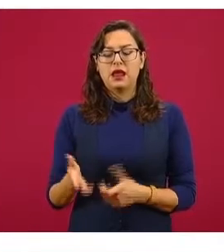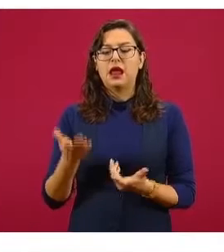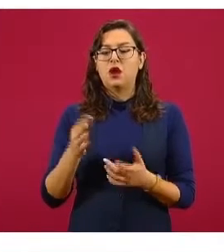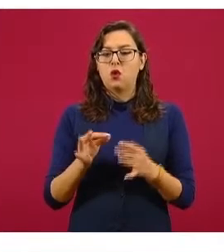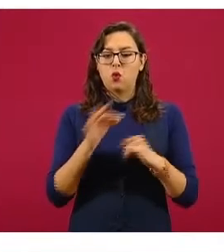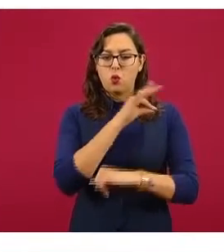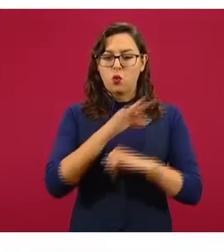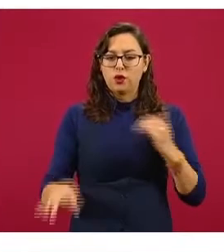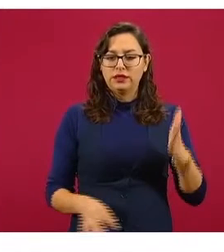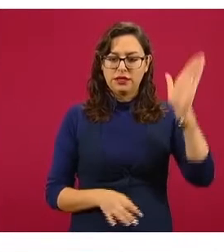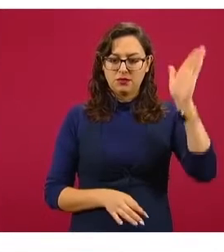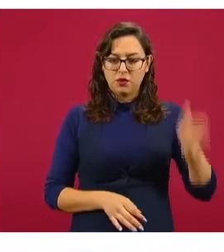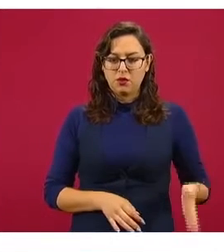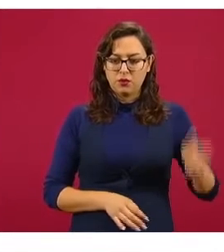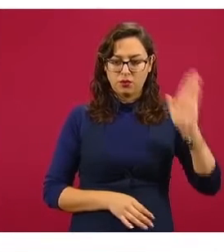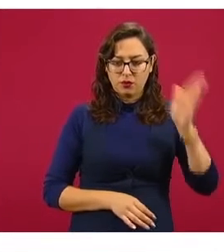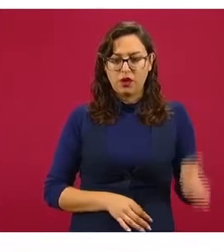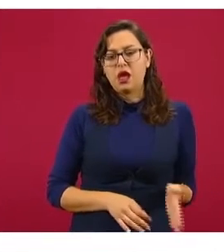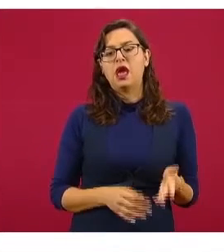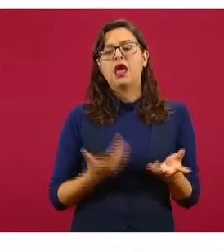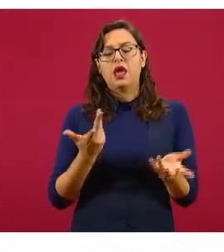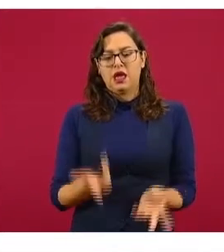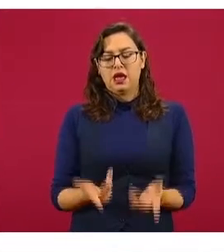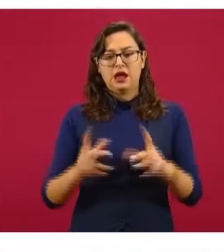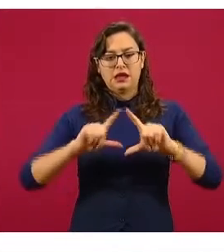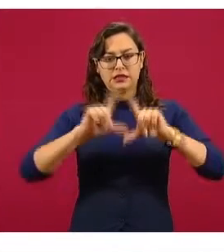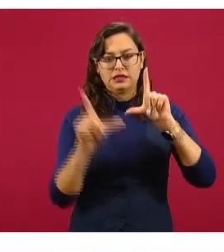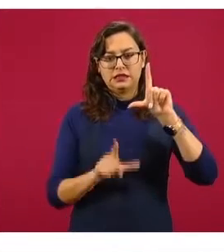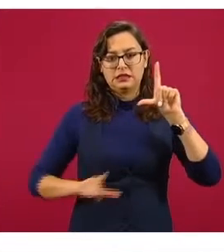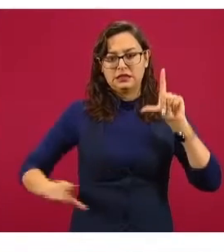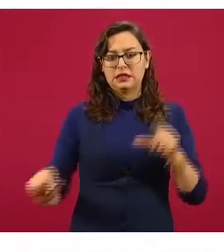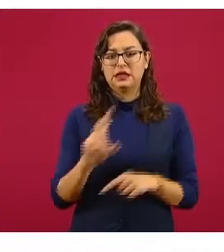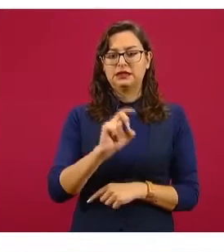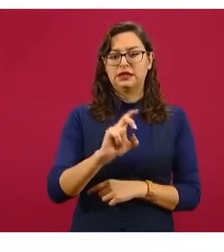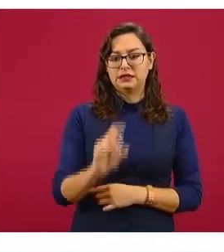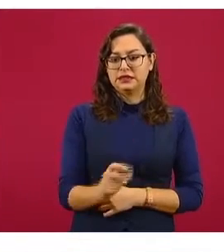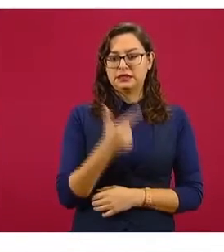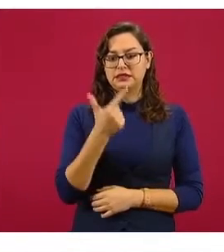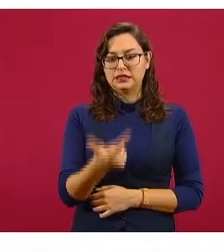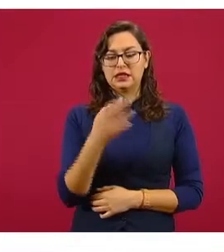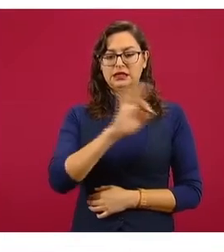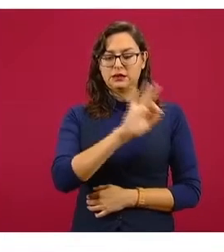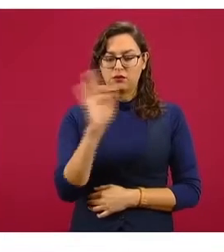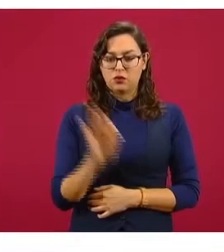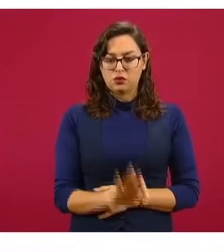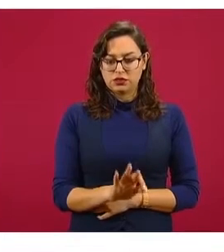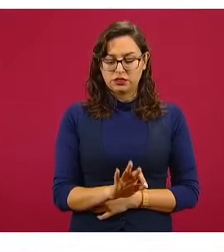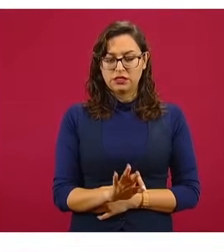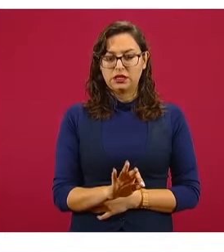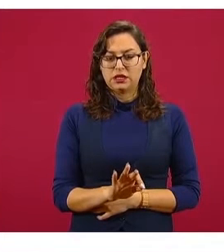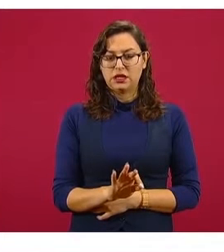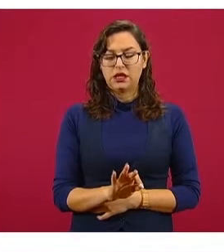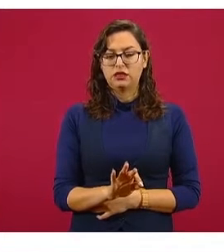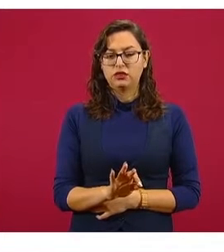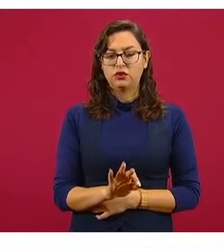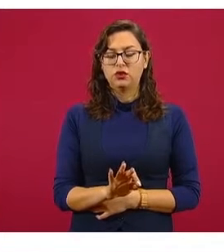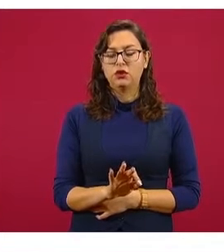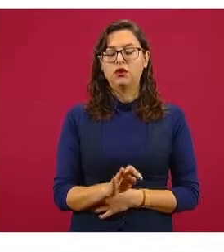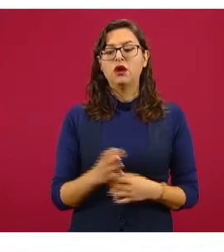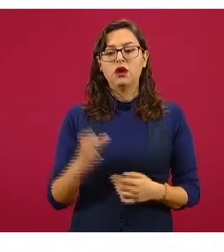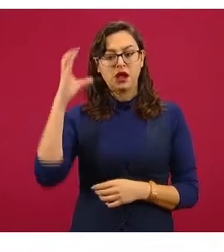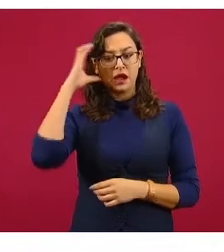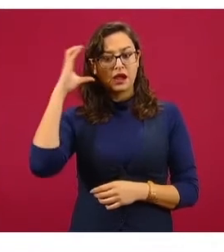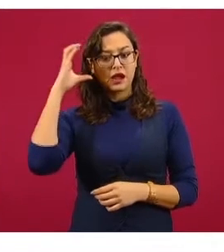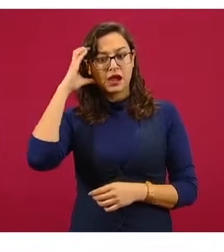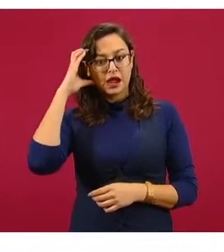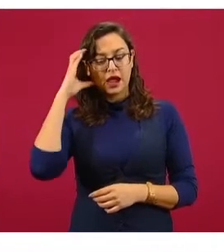derecho de la gráfica, en la última columna, es que 37%, 37 de cada 100 camas destinadas